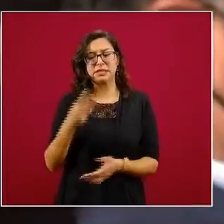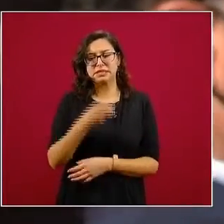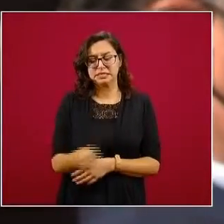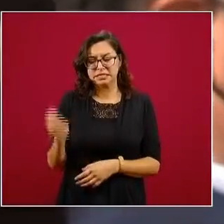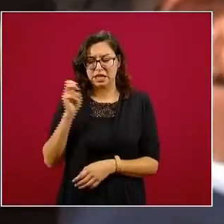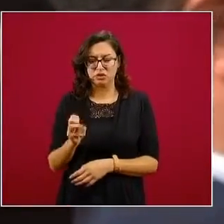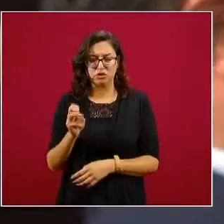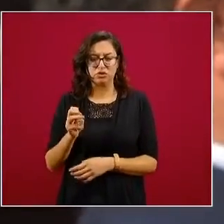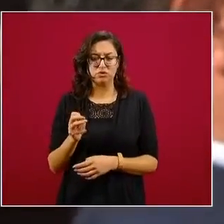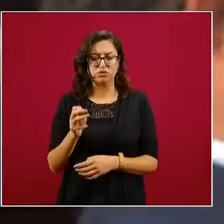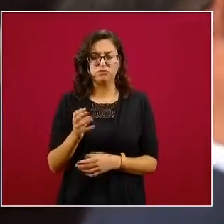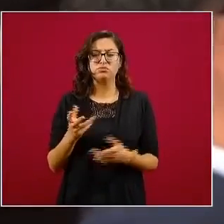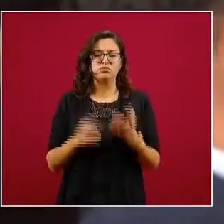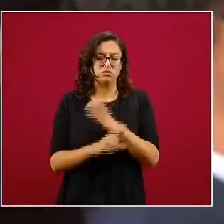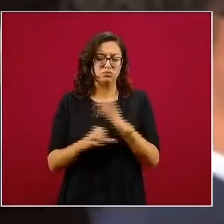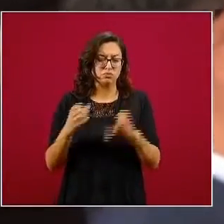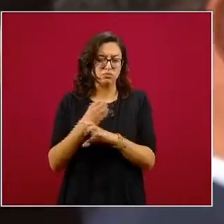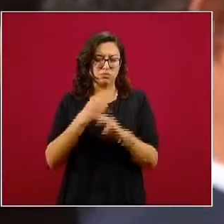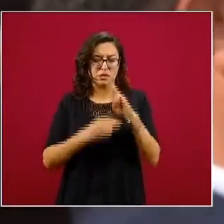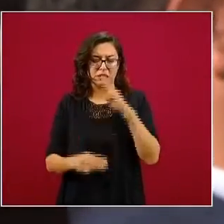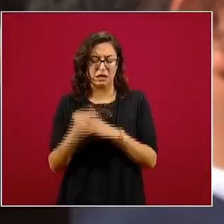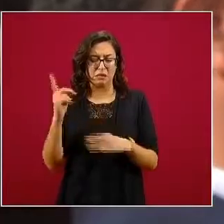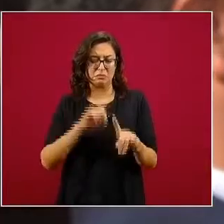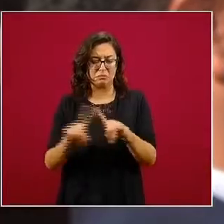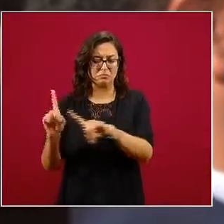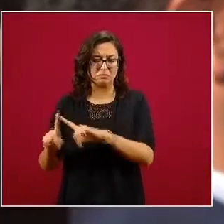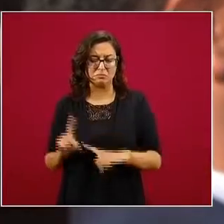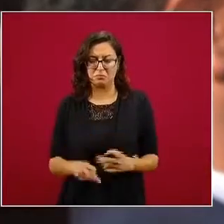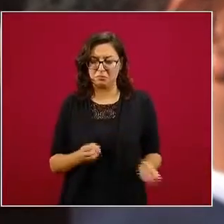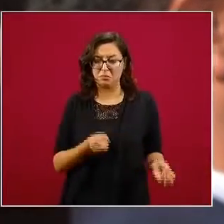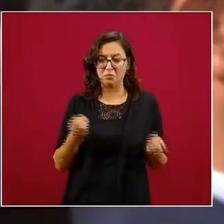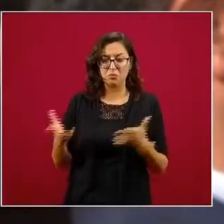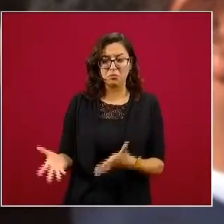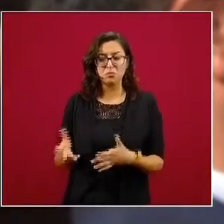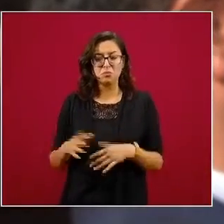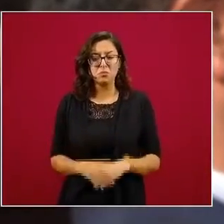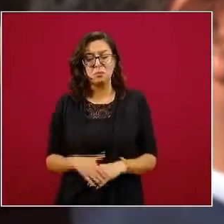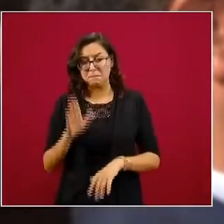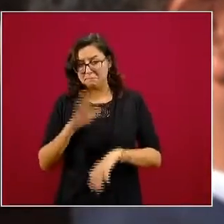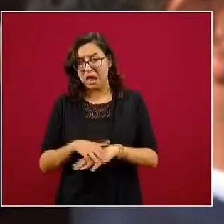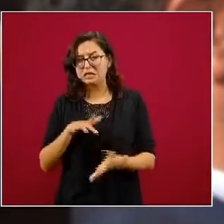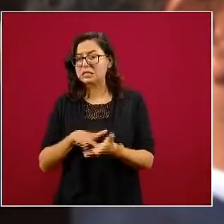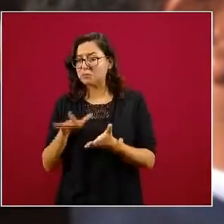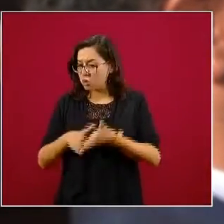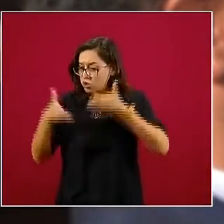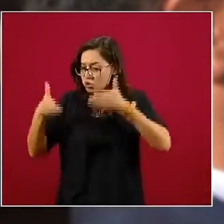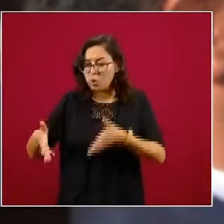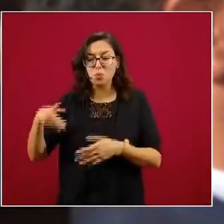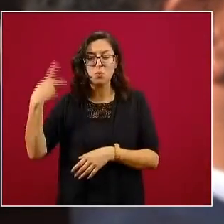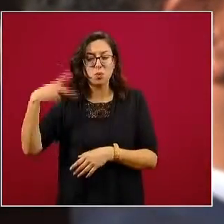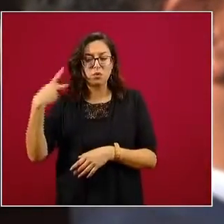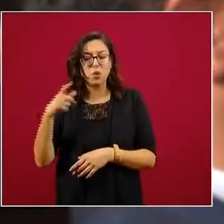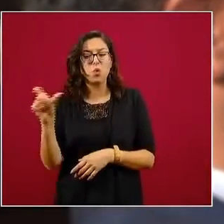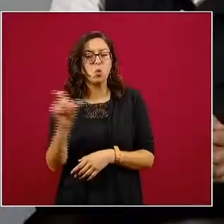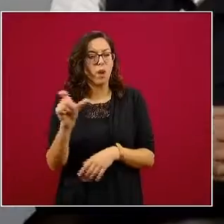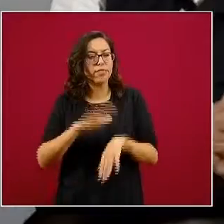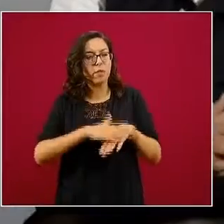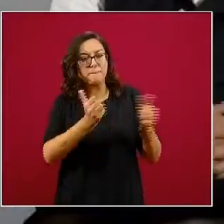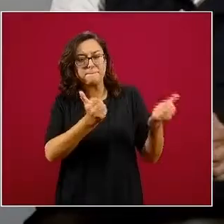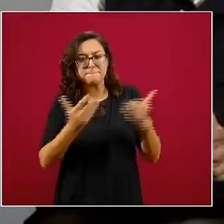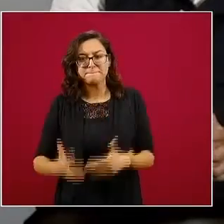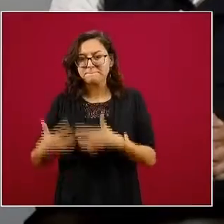puede tener un matiz respecto a otra persona y al final eso construye. Y es sumamente importante que,